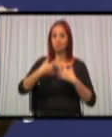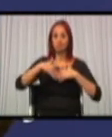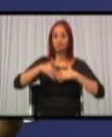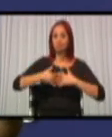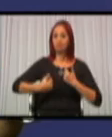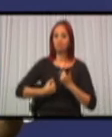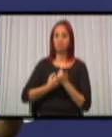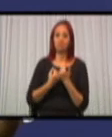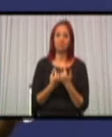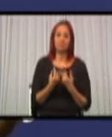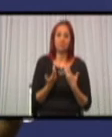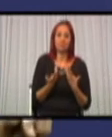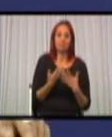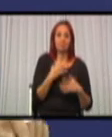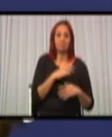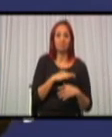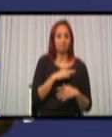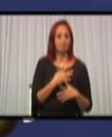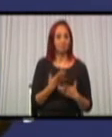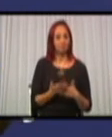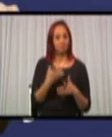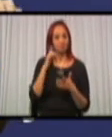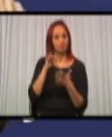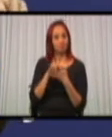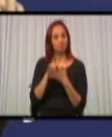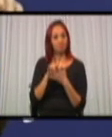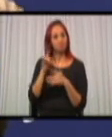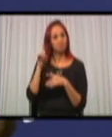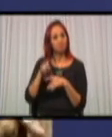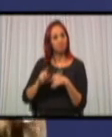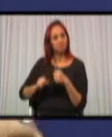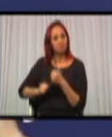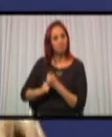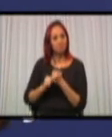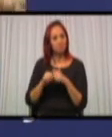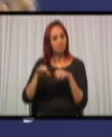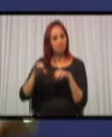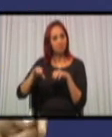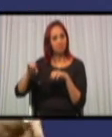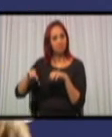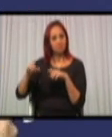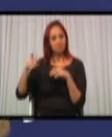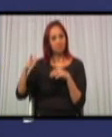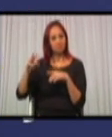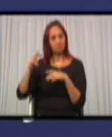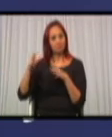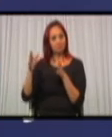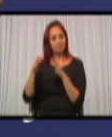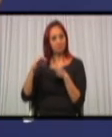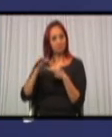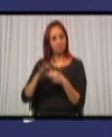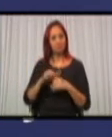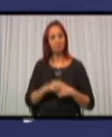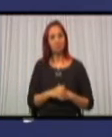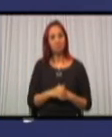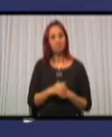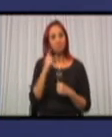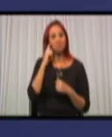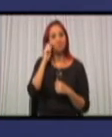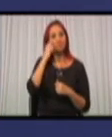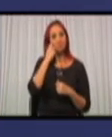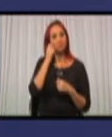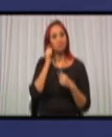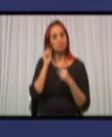llevando las ganancias, grandes ganancias. Esas ganancias tienen que quedar en cada distrito. Las MIPIMES. El Código